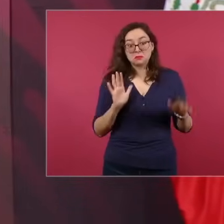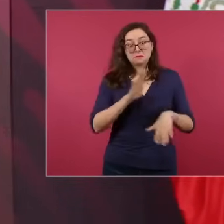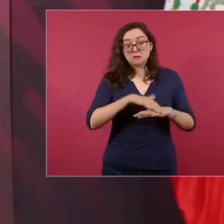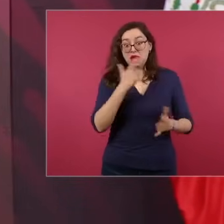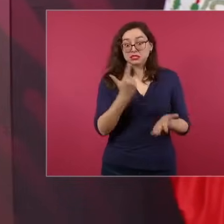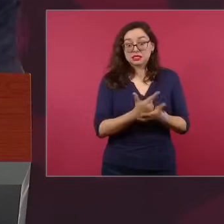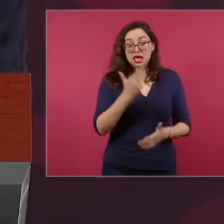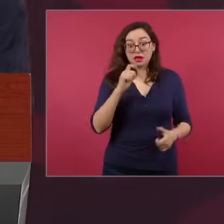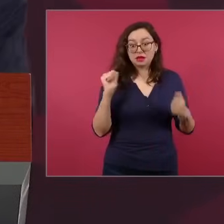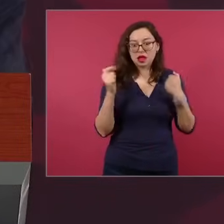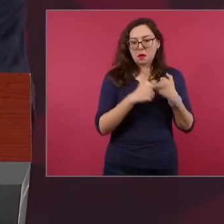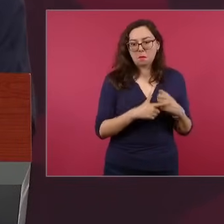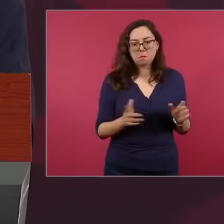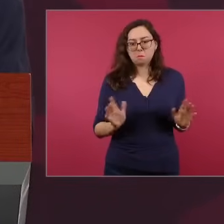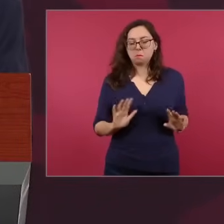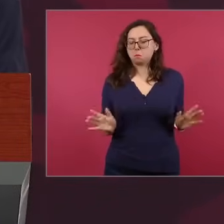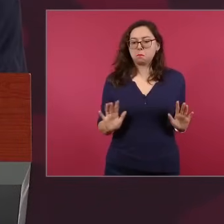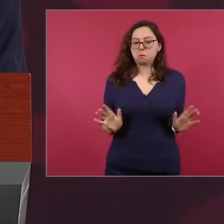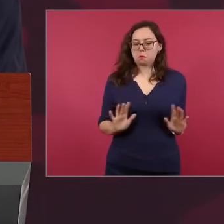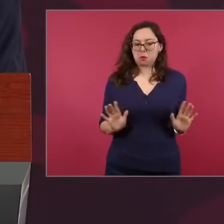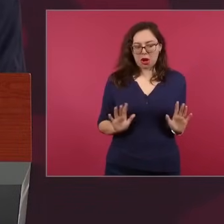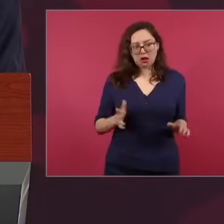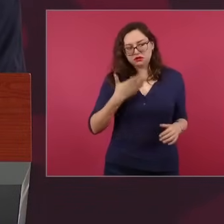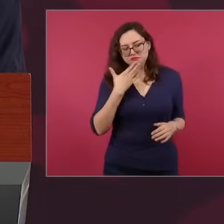Pero no se han dado cuenta que todo eso